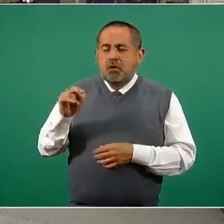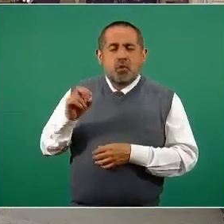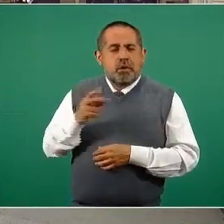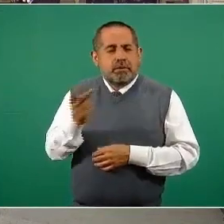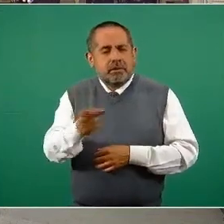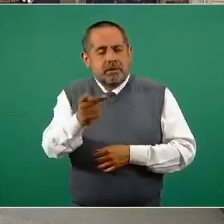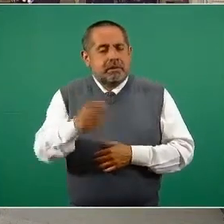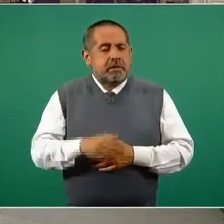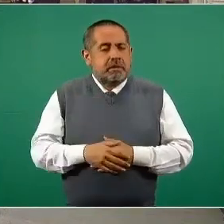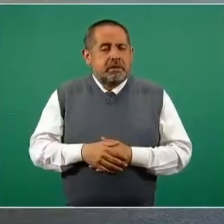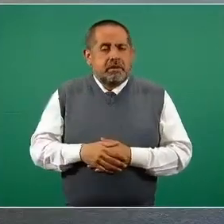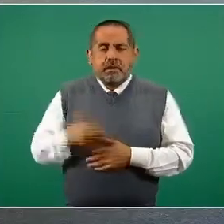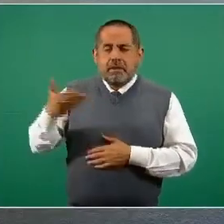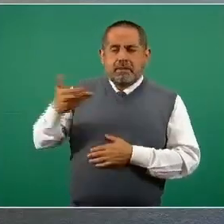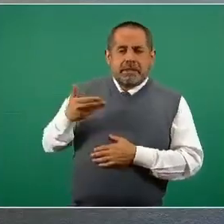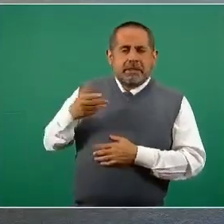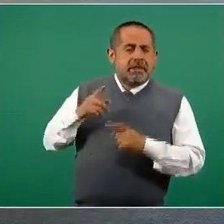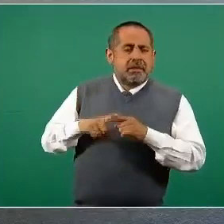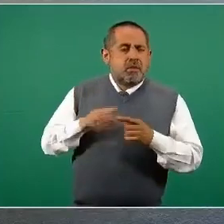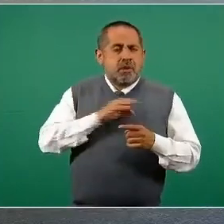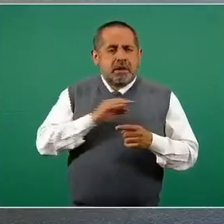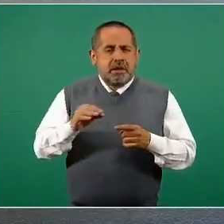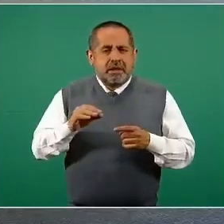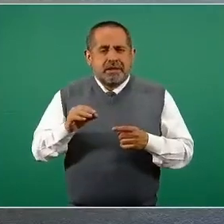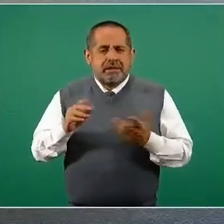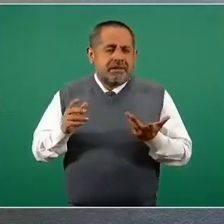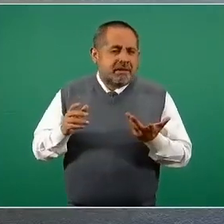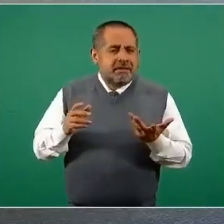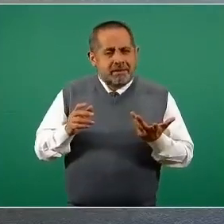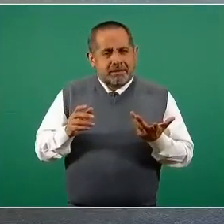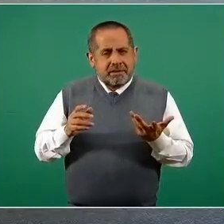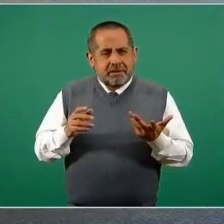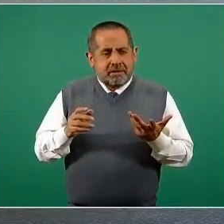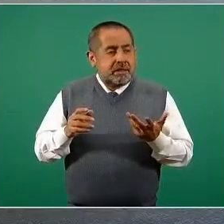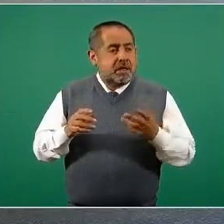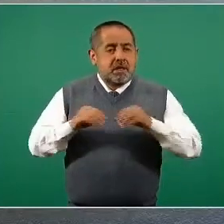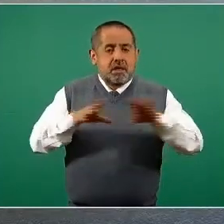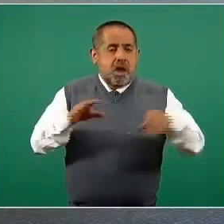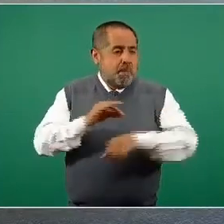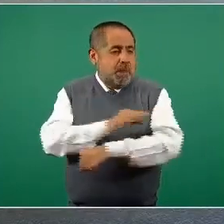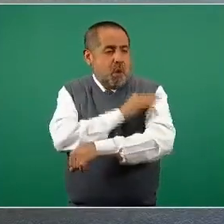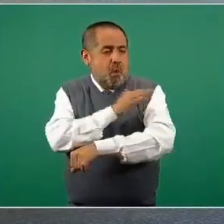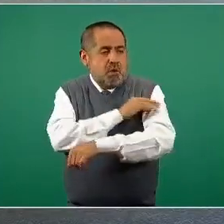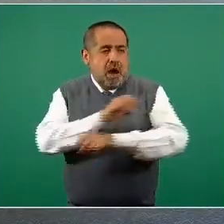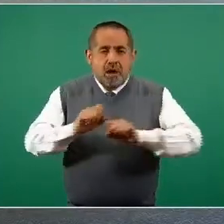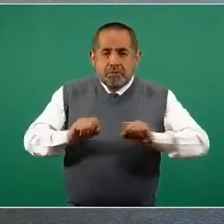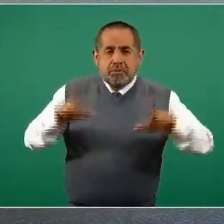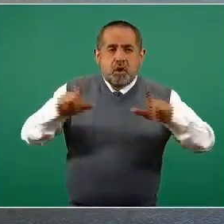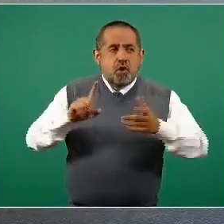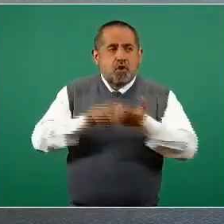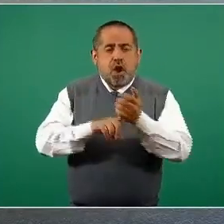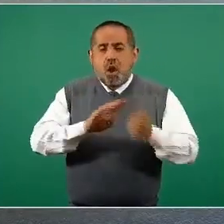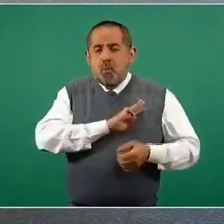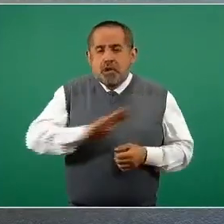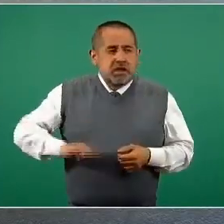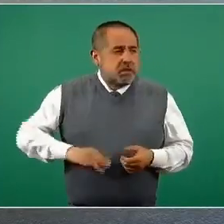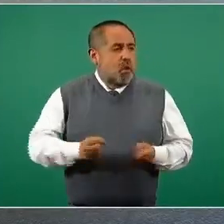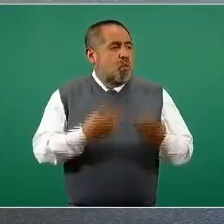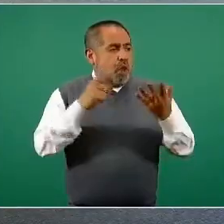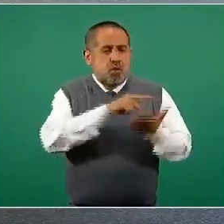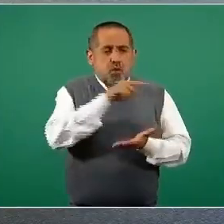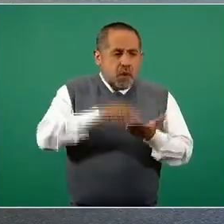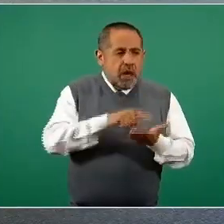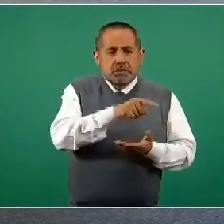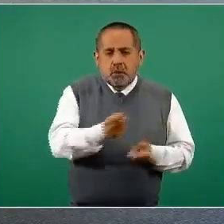Página. Nos piden que si pueden hacer públicos los datos de la vacunación a nivel municipal, de cuántos se han hecho y cuántos